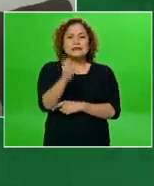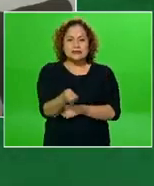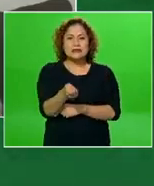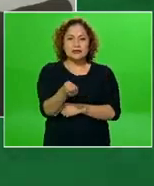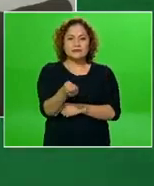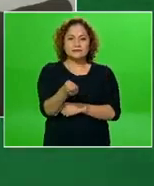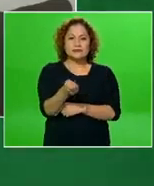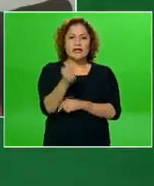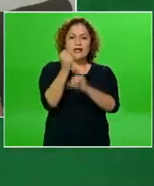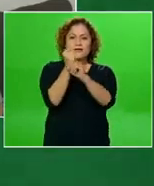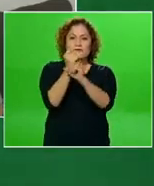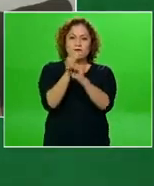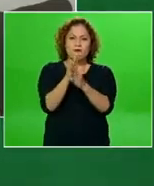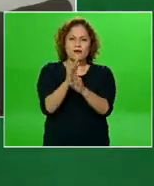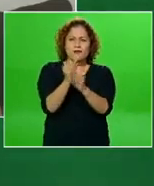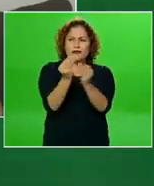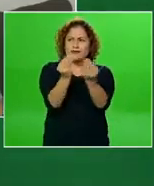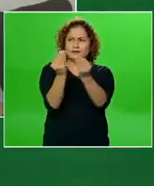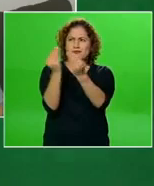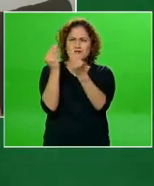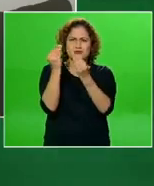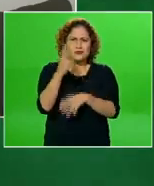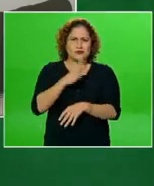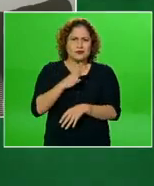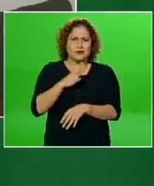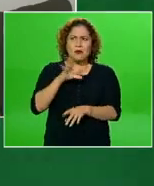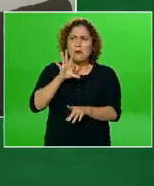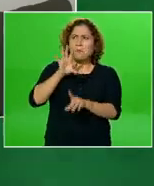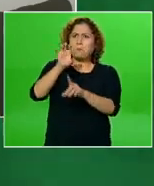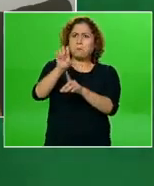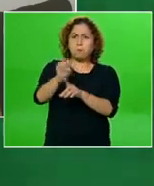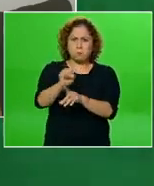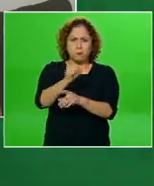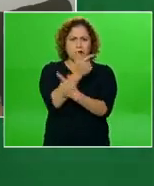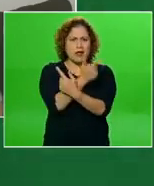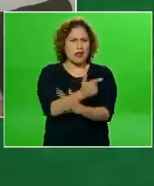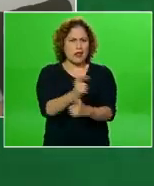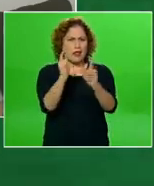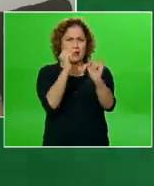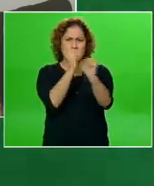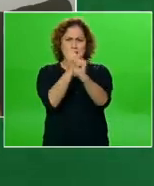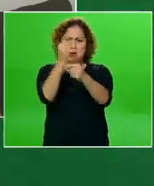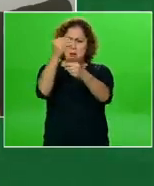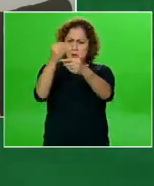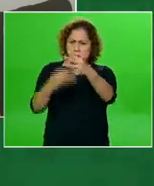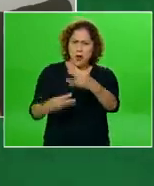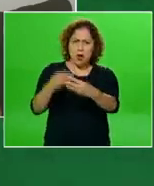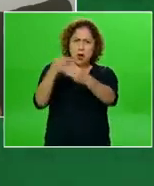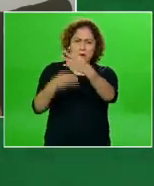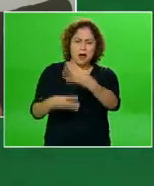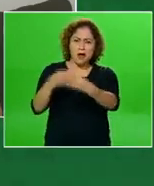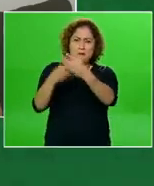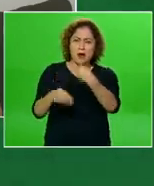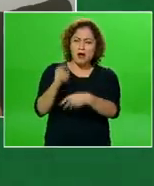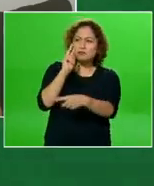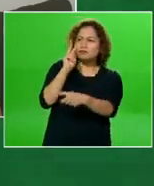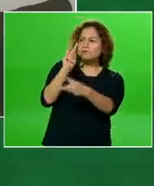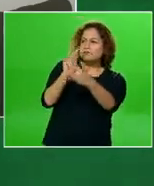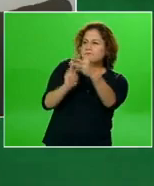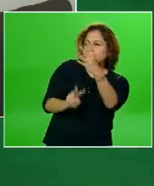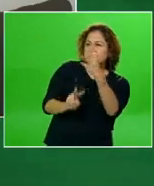de información disponible como nunca antes para que nosotros podamos verlo y poder participar de esos